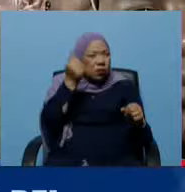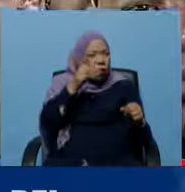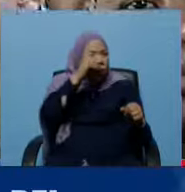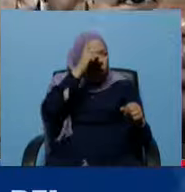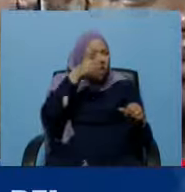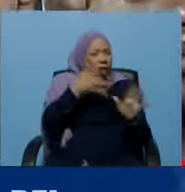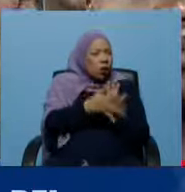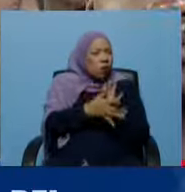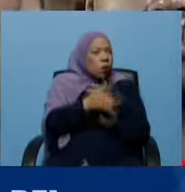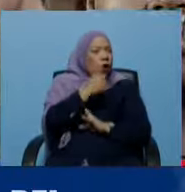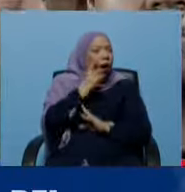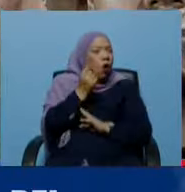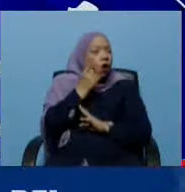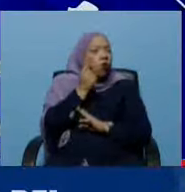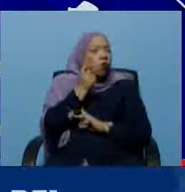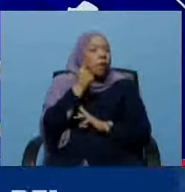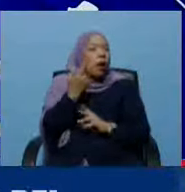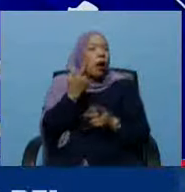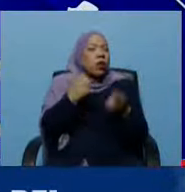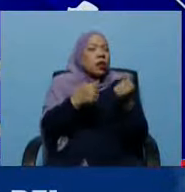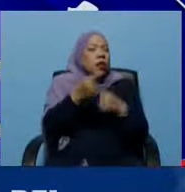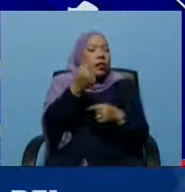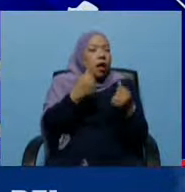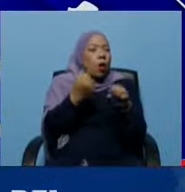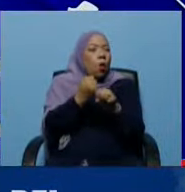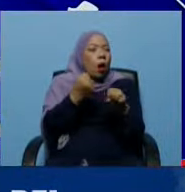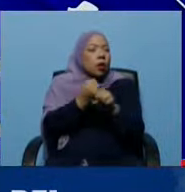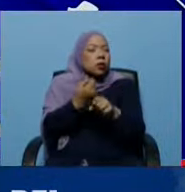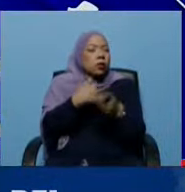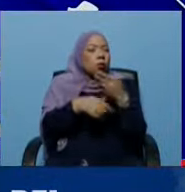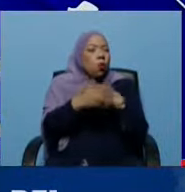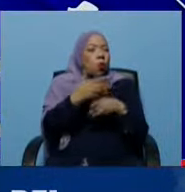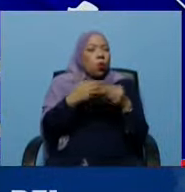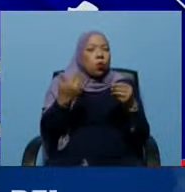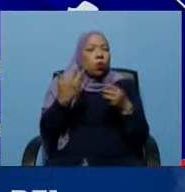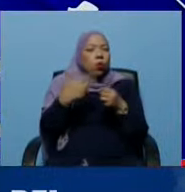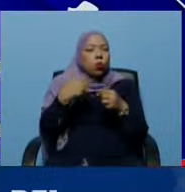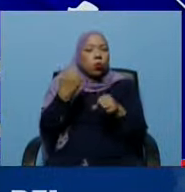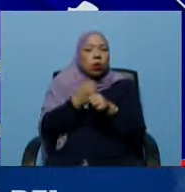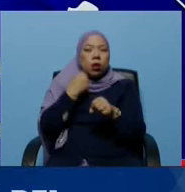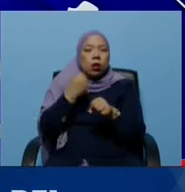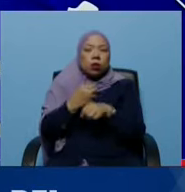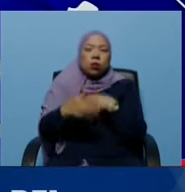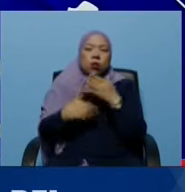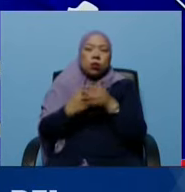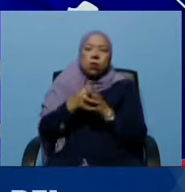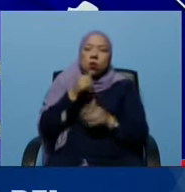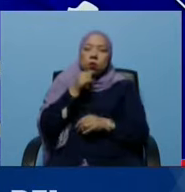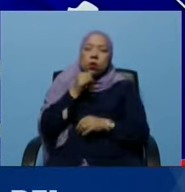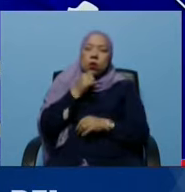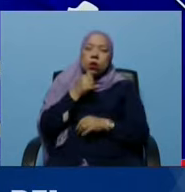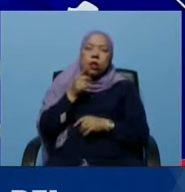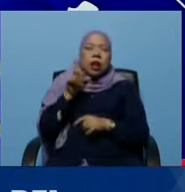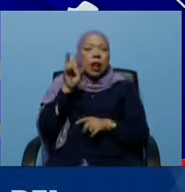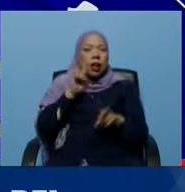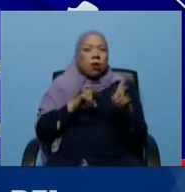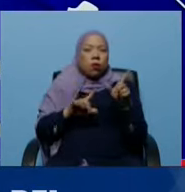que es el rentismo. Un chorro de petróleo, una chequera y